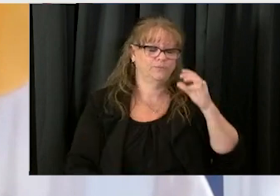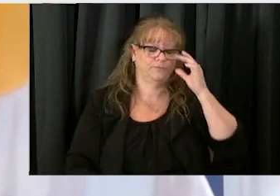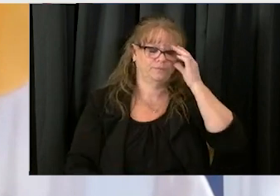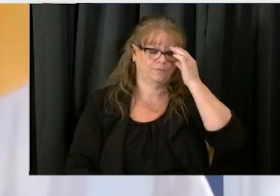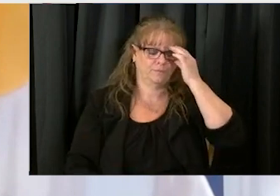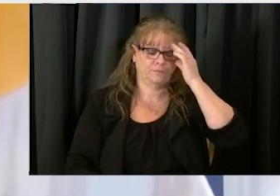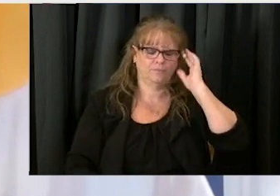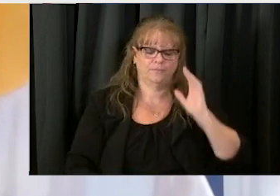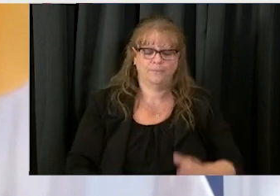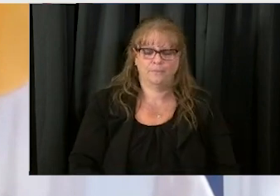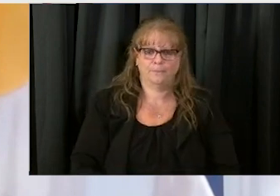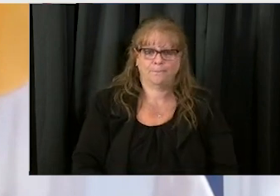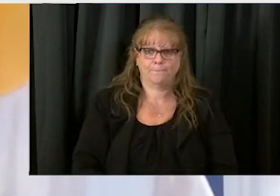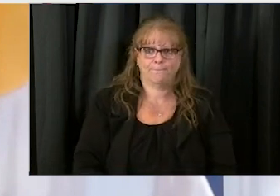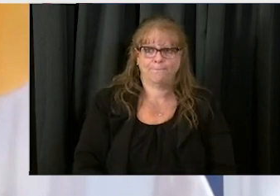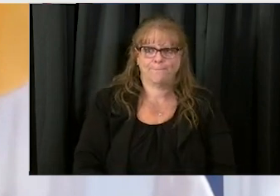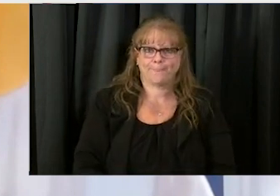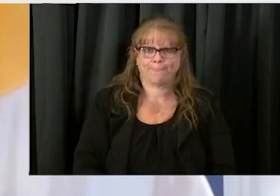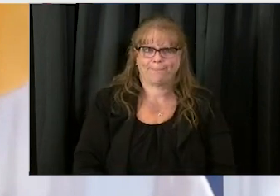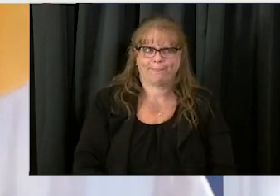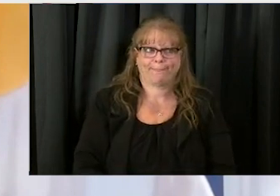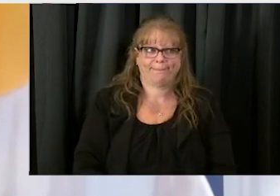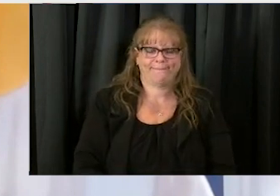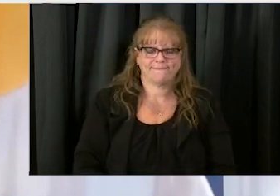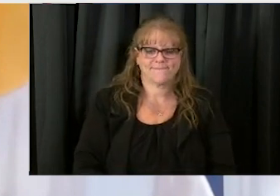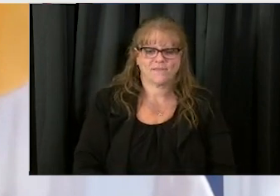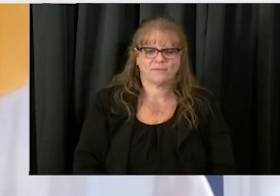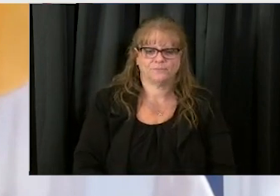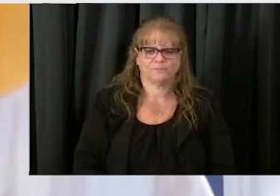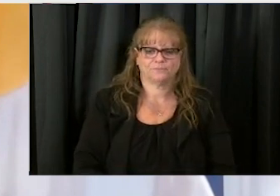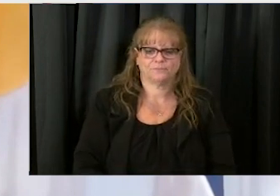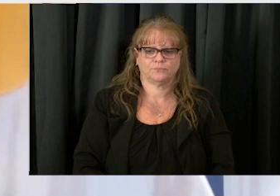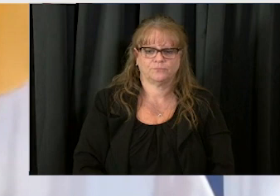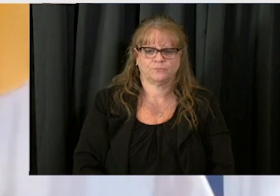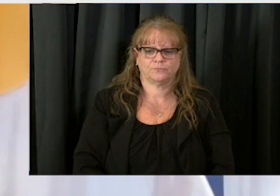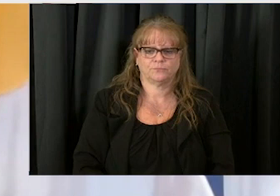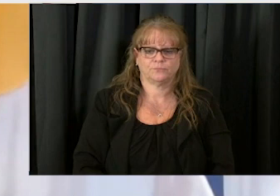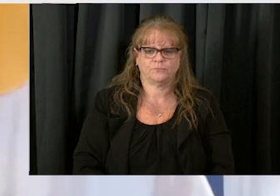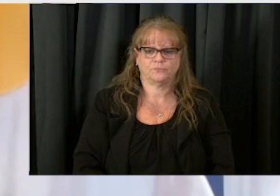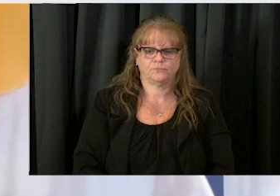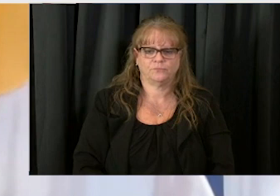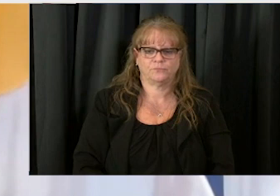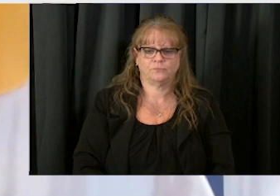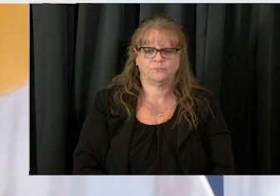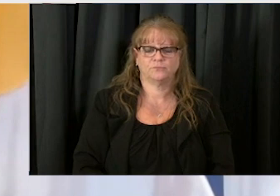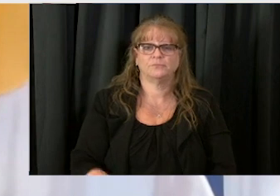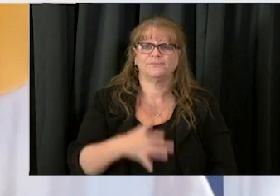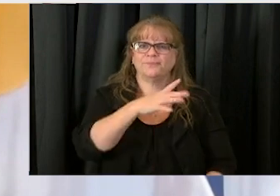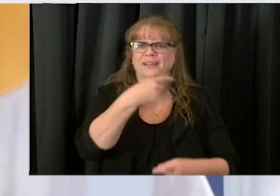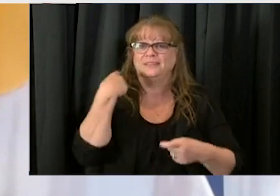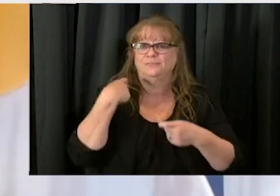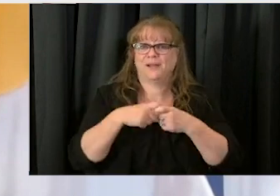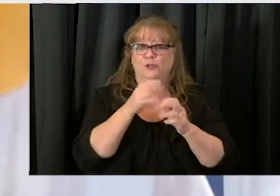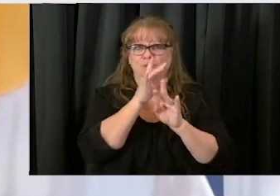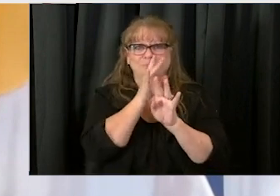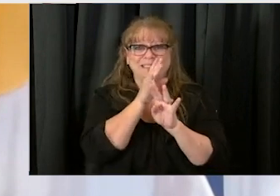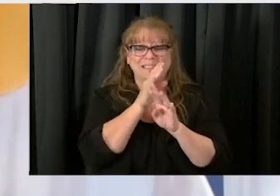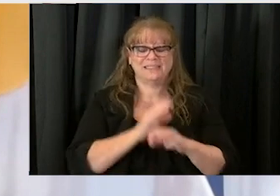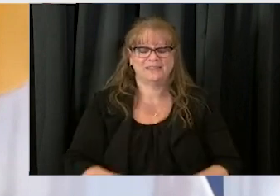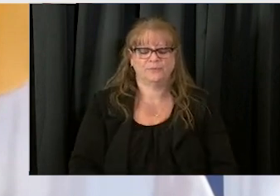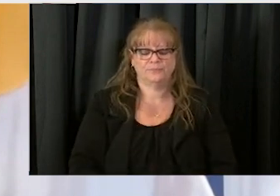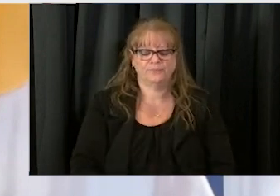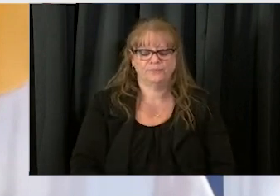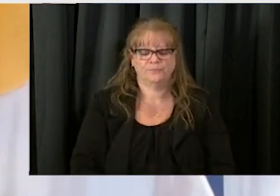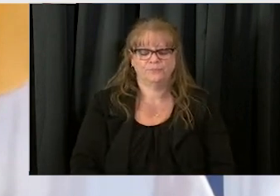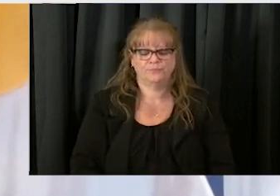variante del COVID-19? Y otra pregunta, luego de que hayan pasado 2 días de que cambió a nivel naranja algunos condados, ¿se ha visto aumento